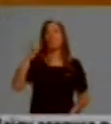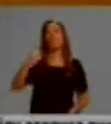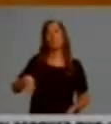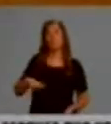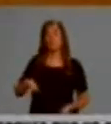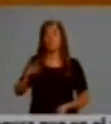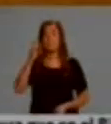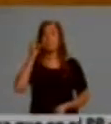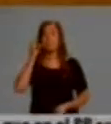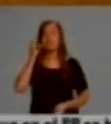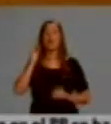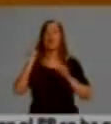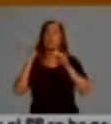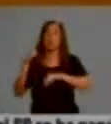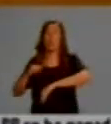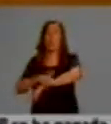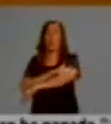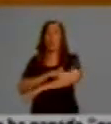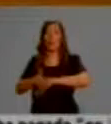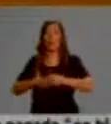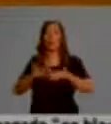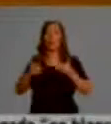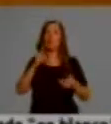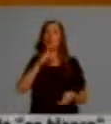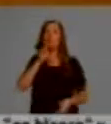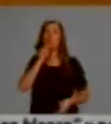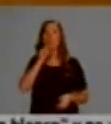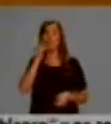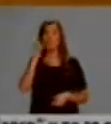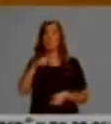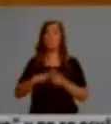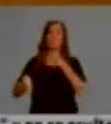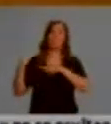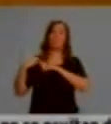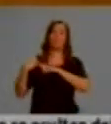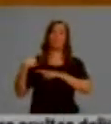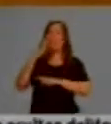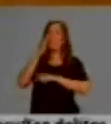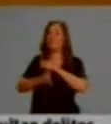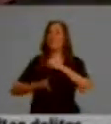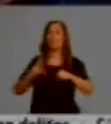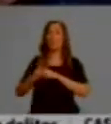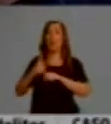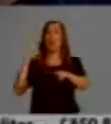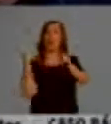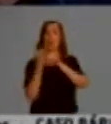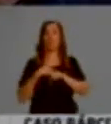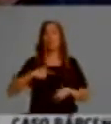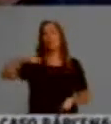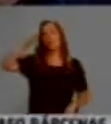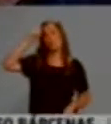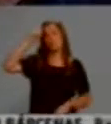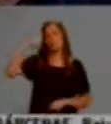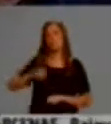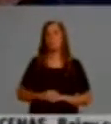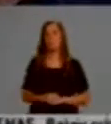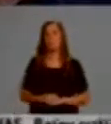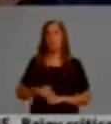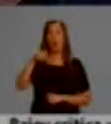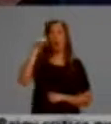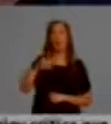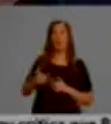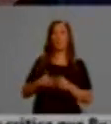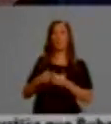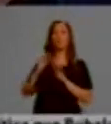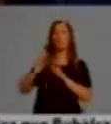vicepresidenta del Gobierno que la escribió en un tuit en la legislatura anterior dirigida a Rodríguez Zapatero. Hoy se la